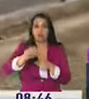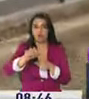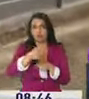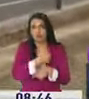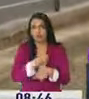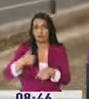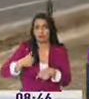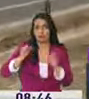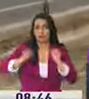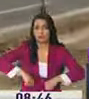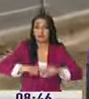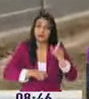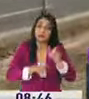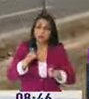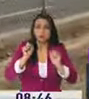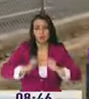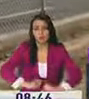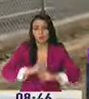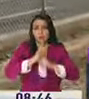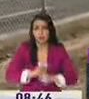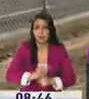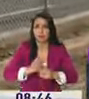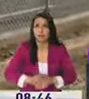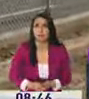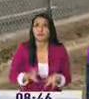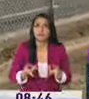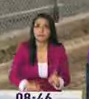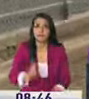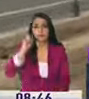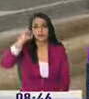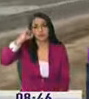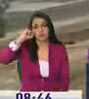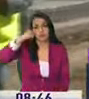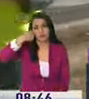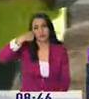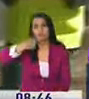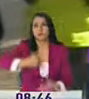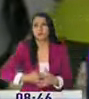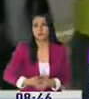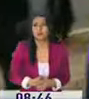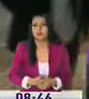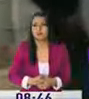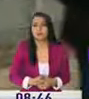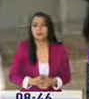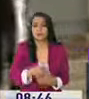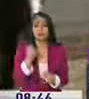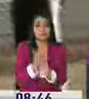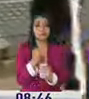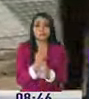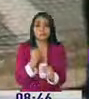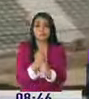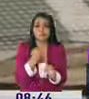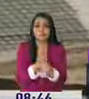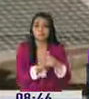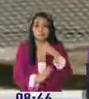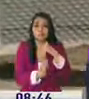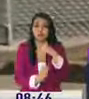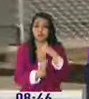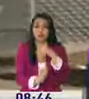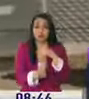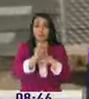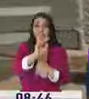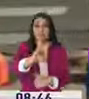contraflujo para que las personas tomen sus previsiones. Recordar también que es un trabajo fuerte que está haciendo el metro aquí, lo va a realizar